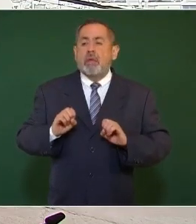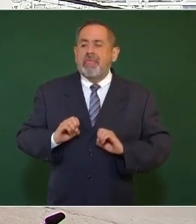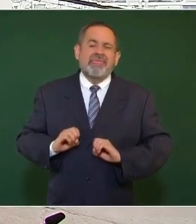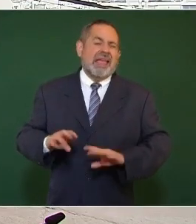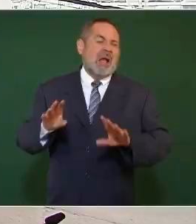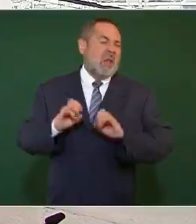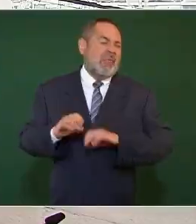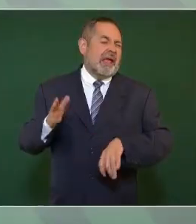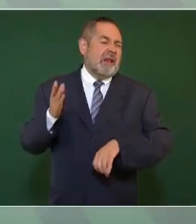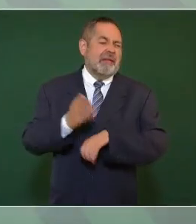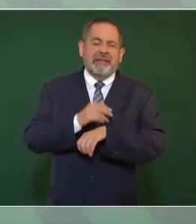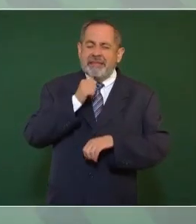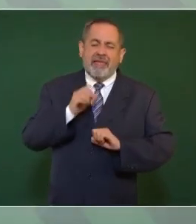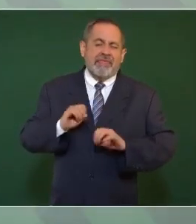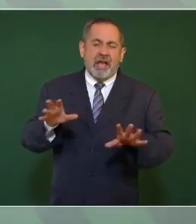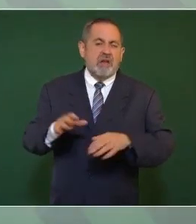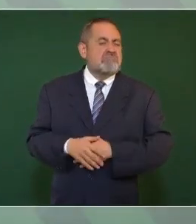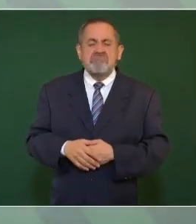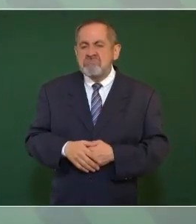avanza.